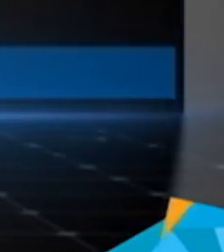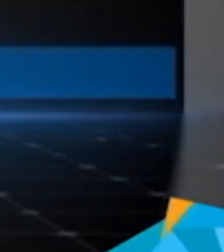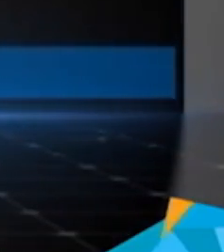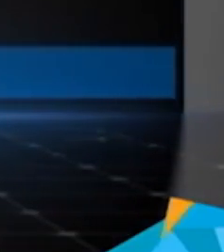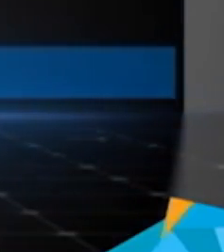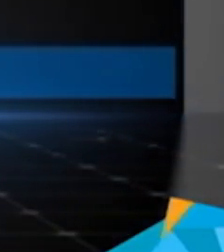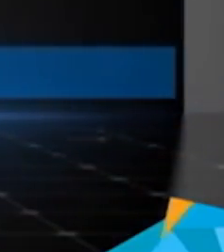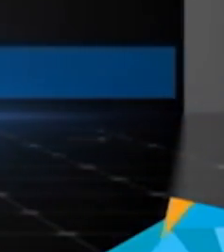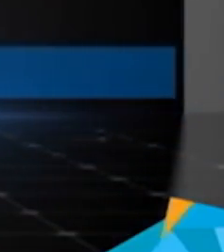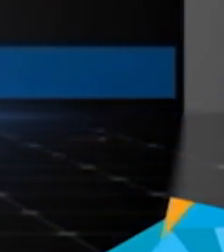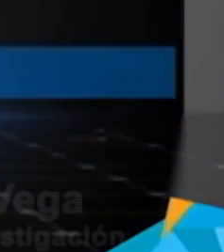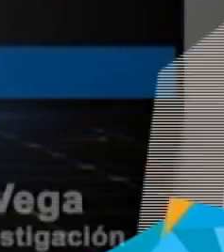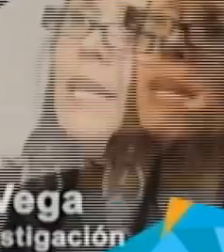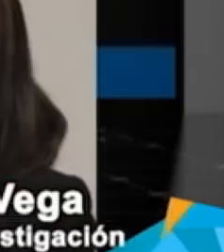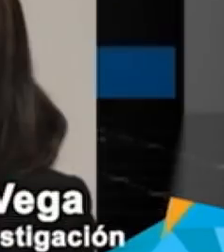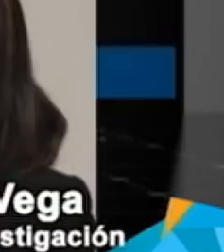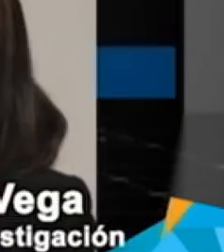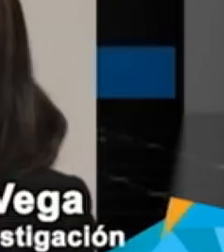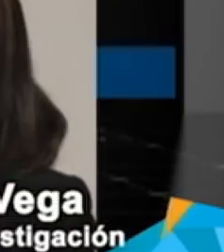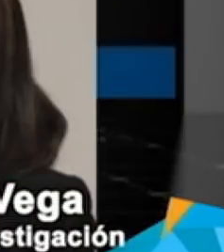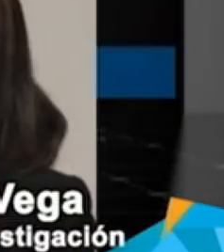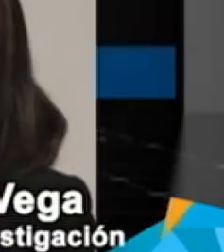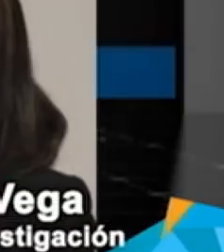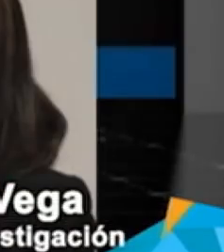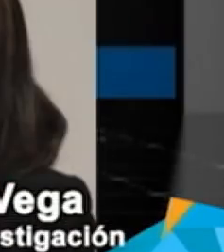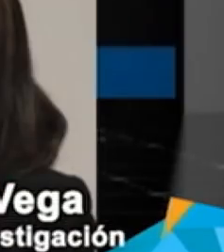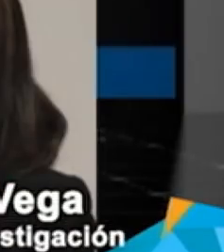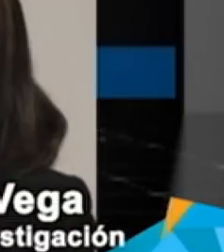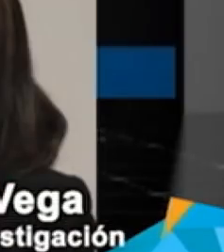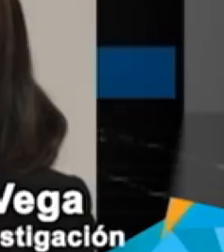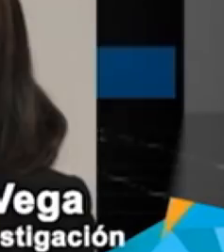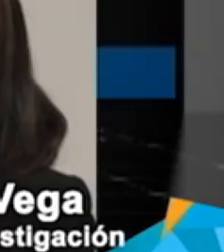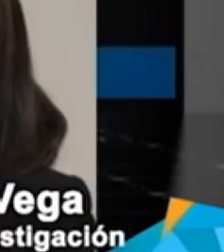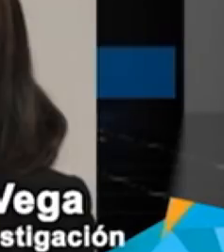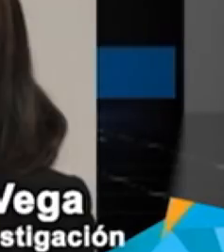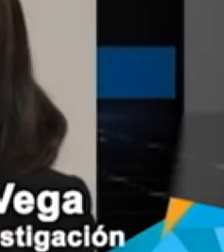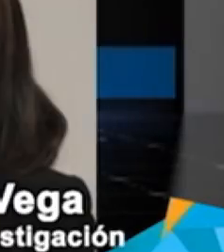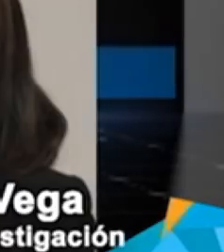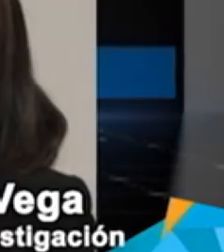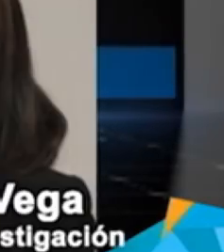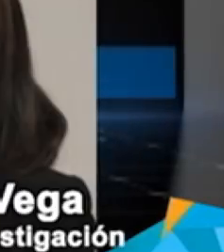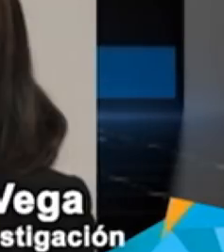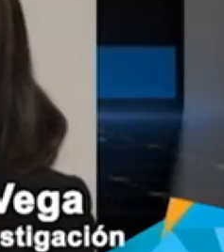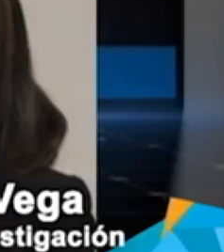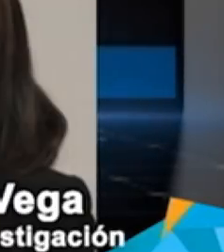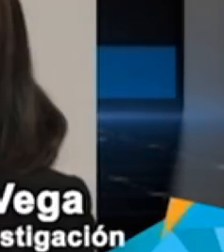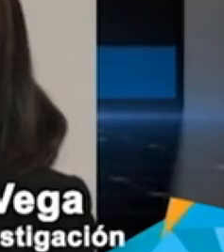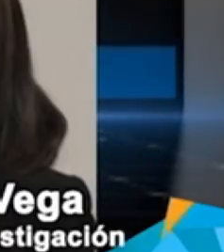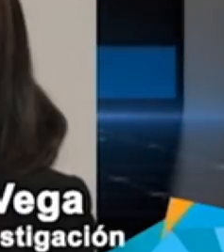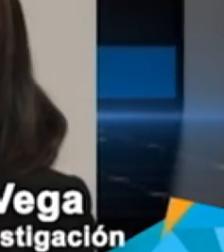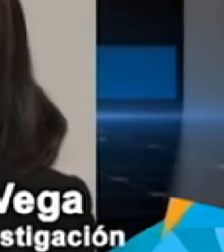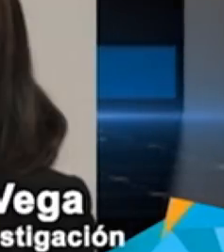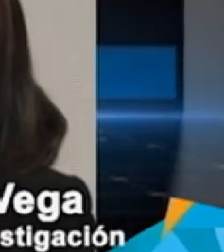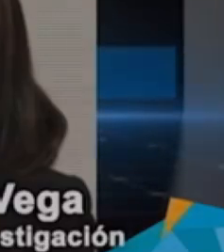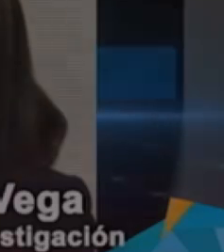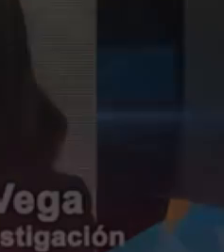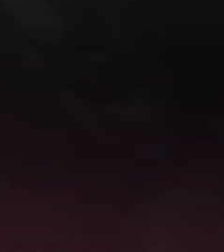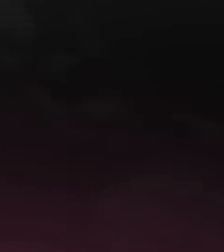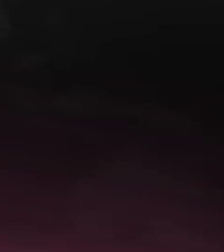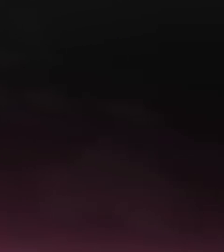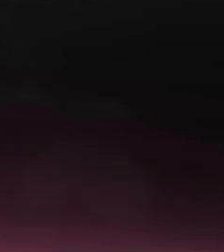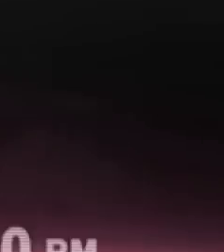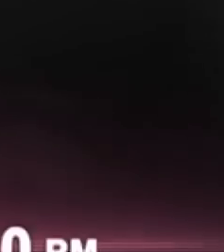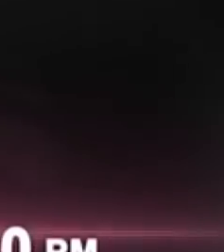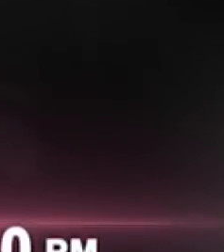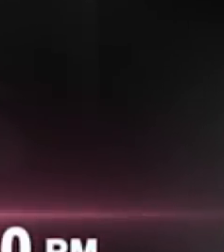Alvarado, rector de la UNA, e Isabel Román Vega, coordinadora de investigación del Estado de la Educación.